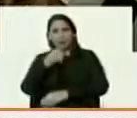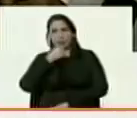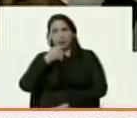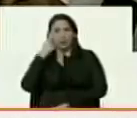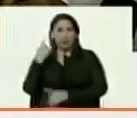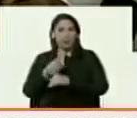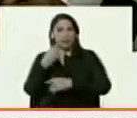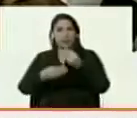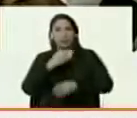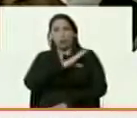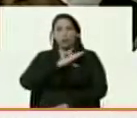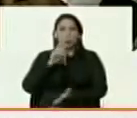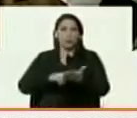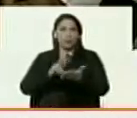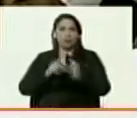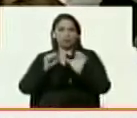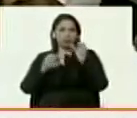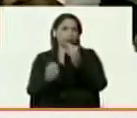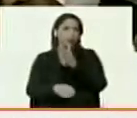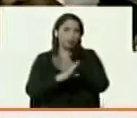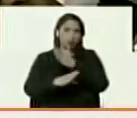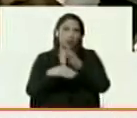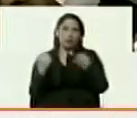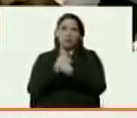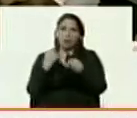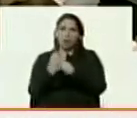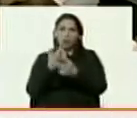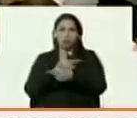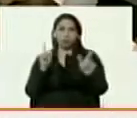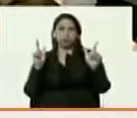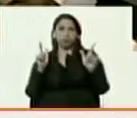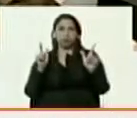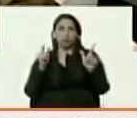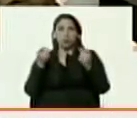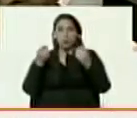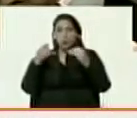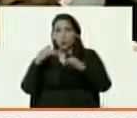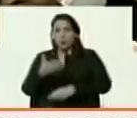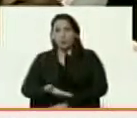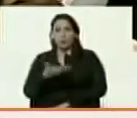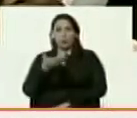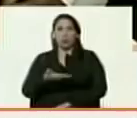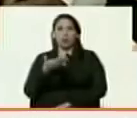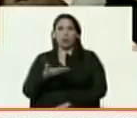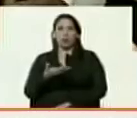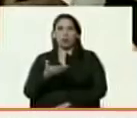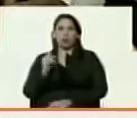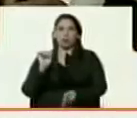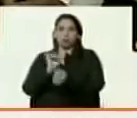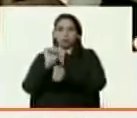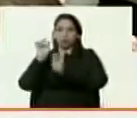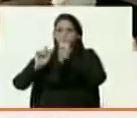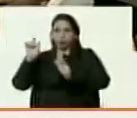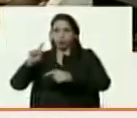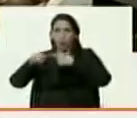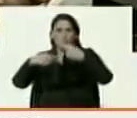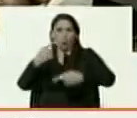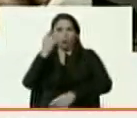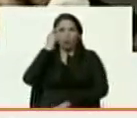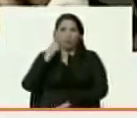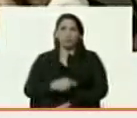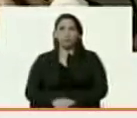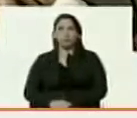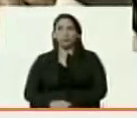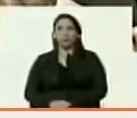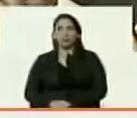Verdad para seguir trabajando en la liberación de este número tan importante de detenidos en los próximos días. Diputado, ¿qué